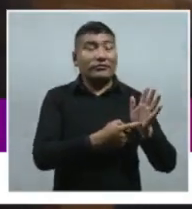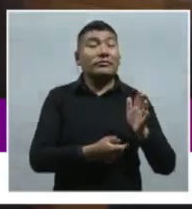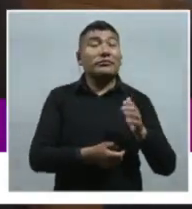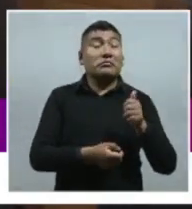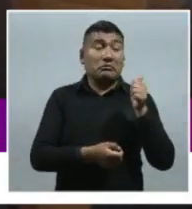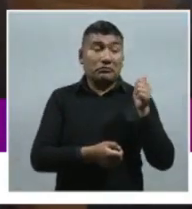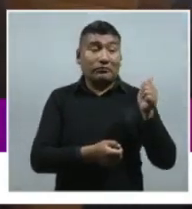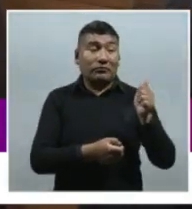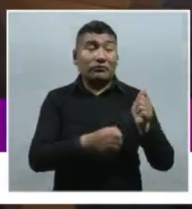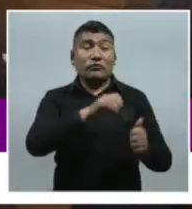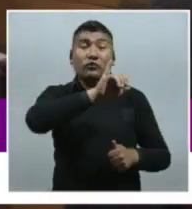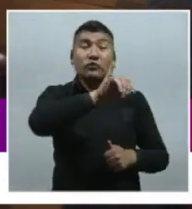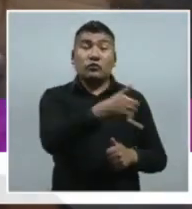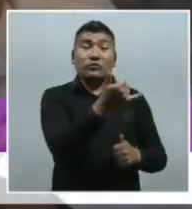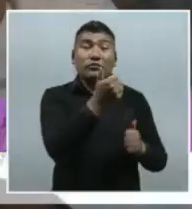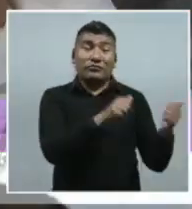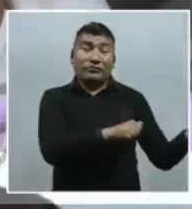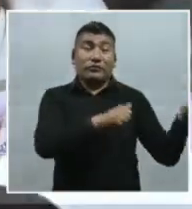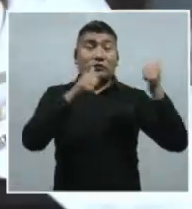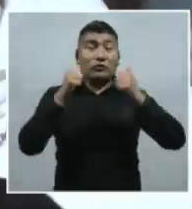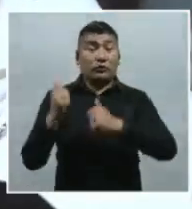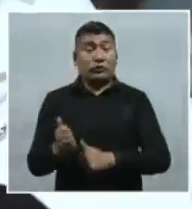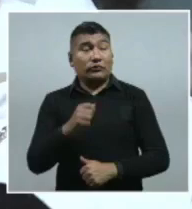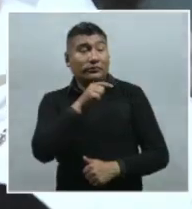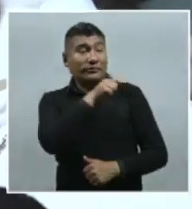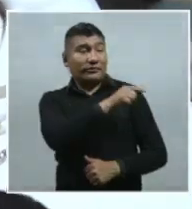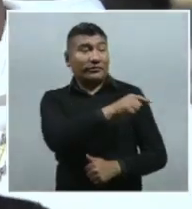Juan El Bautista dice